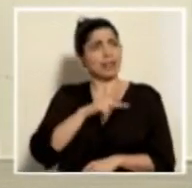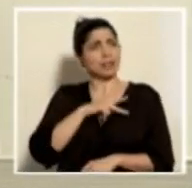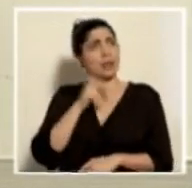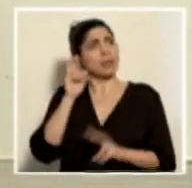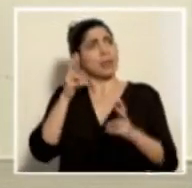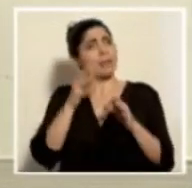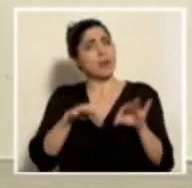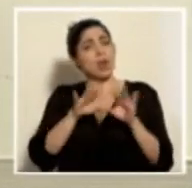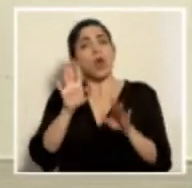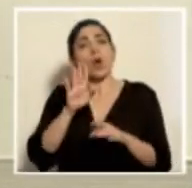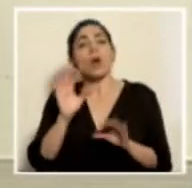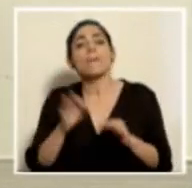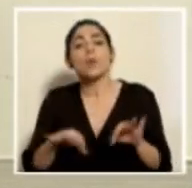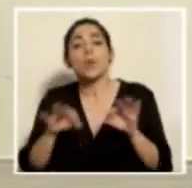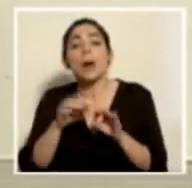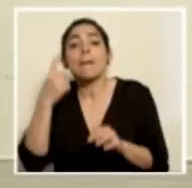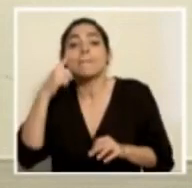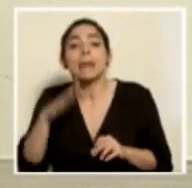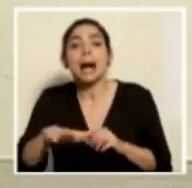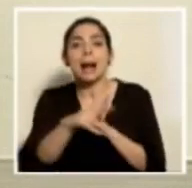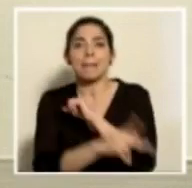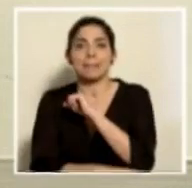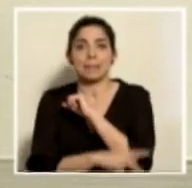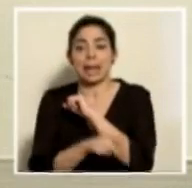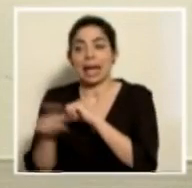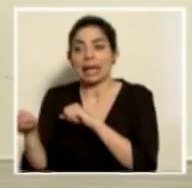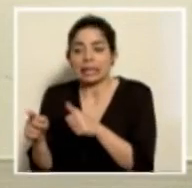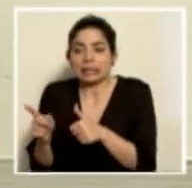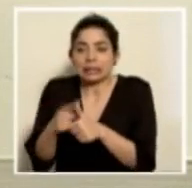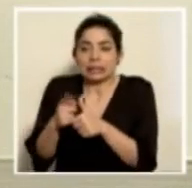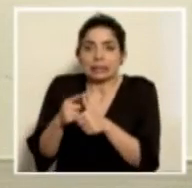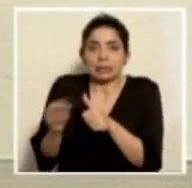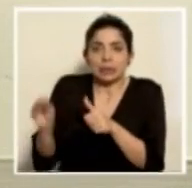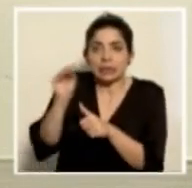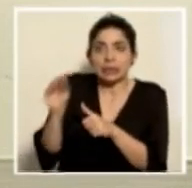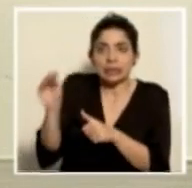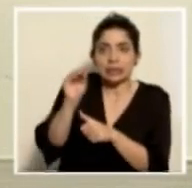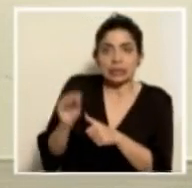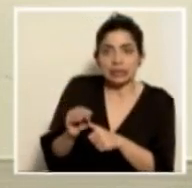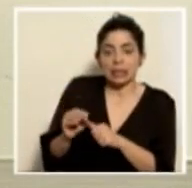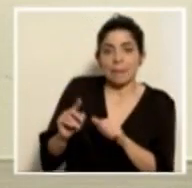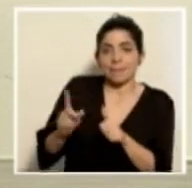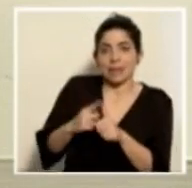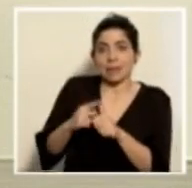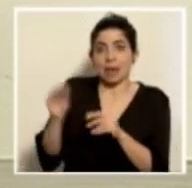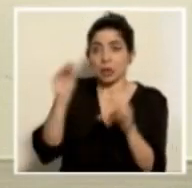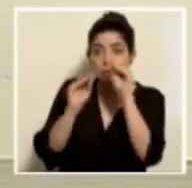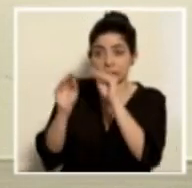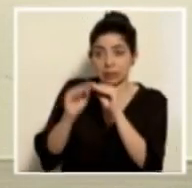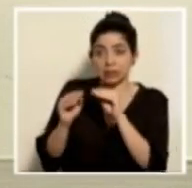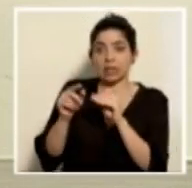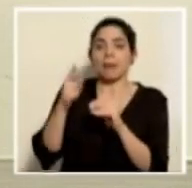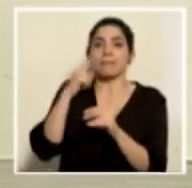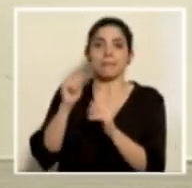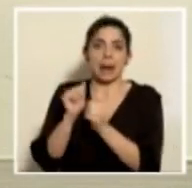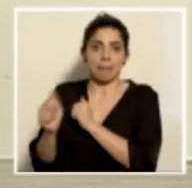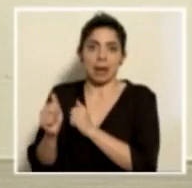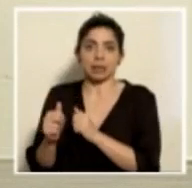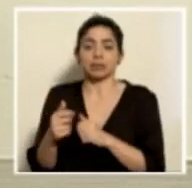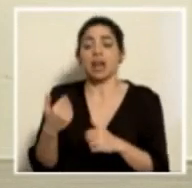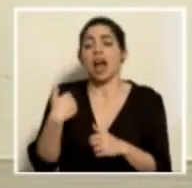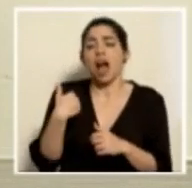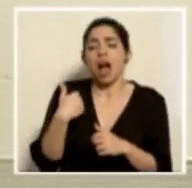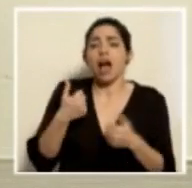país, pasen. Y creo que en ese ámbito de las cosas se ven los acuerdos en temas que van desde el receso u otros